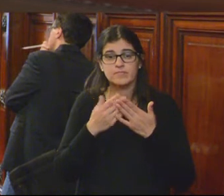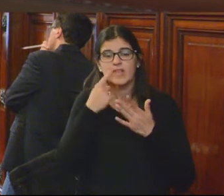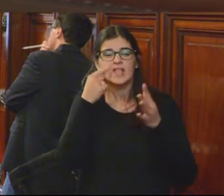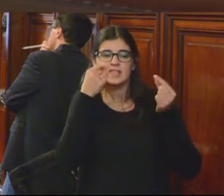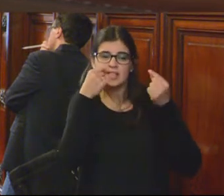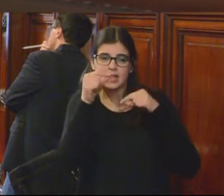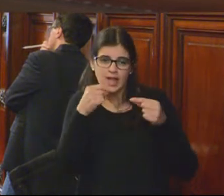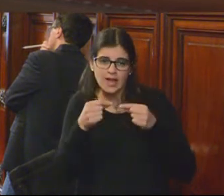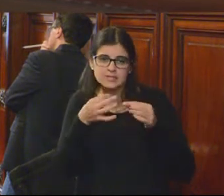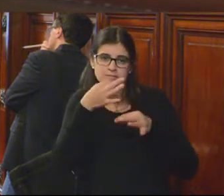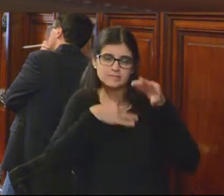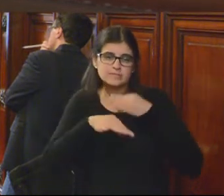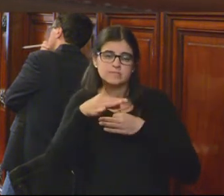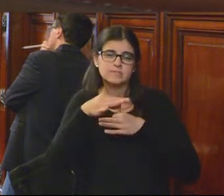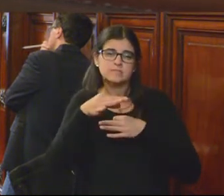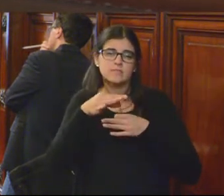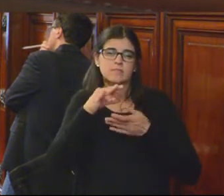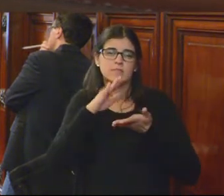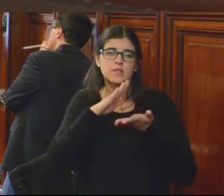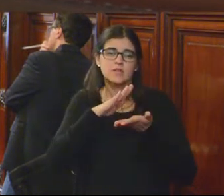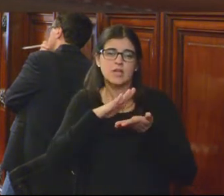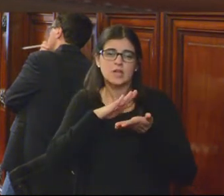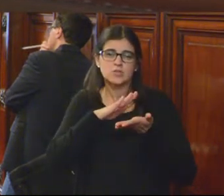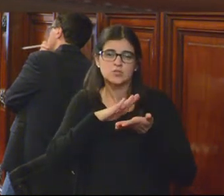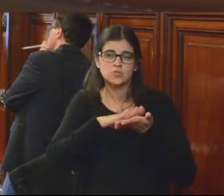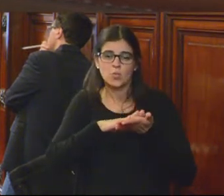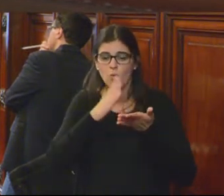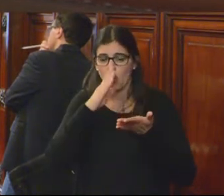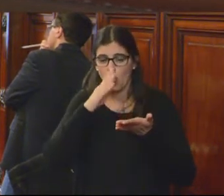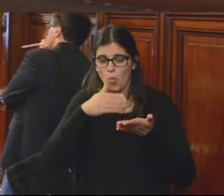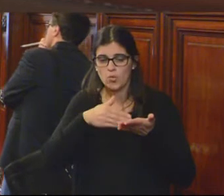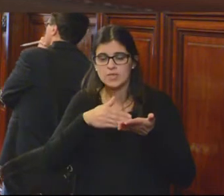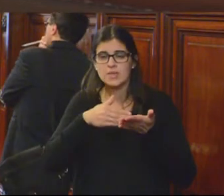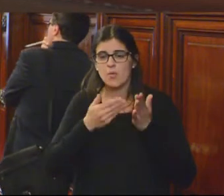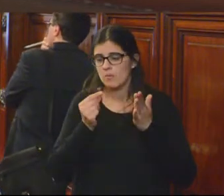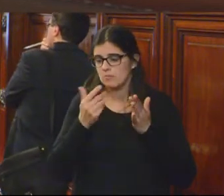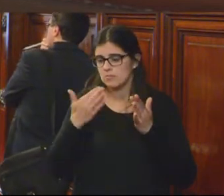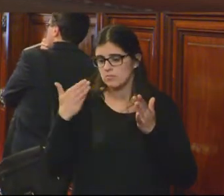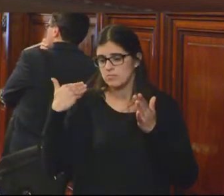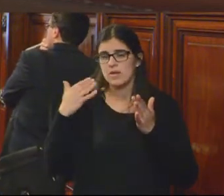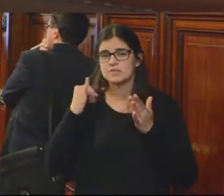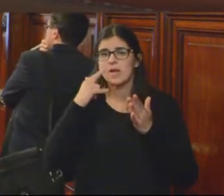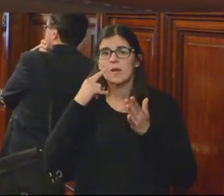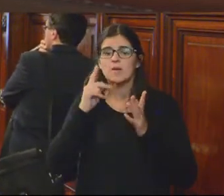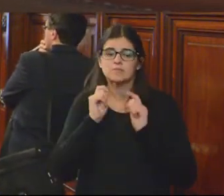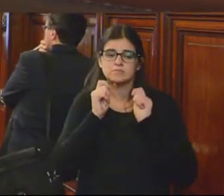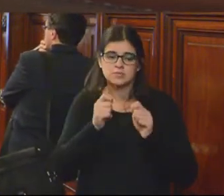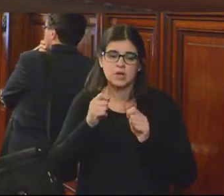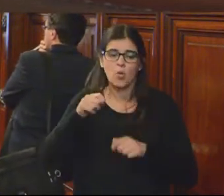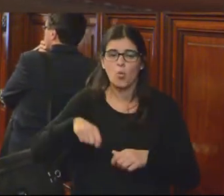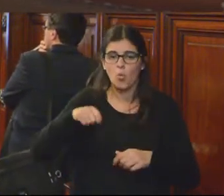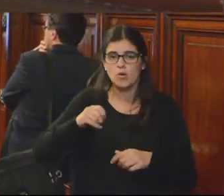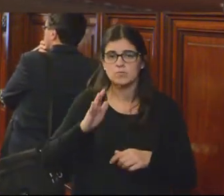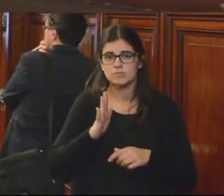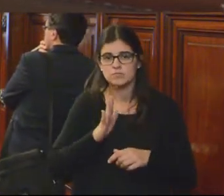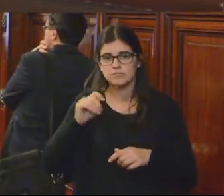detalles sobre el, también el último, el más reciente proceso de nombramiento de jueces y juezas que